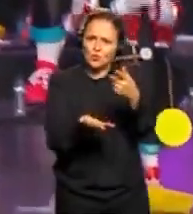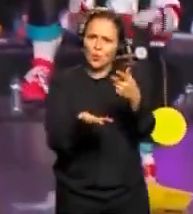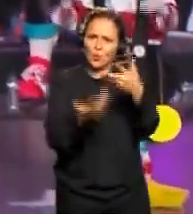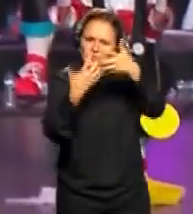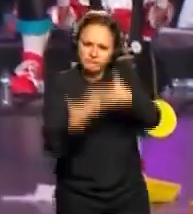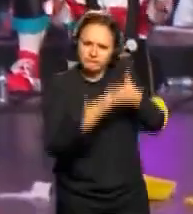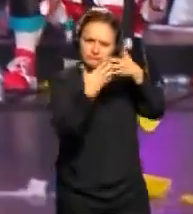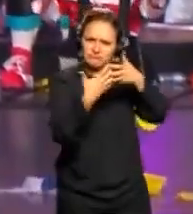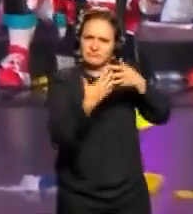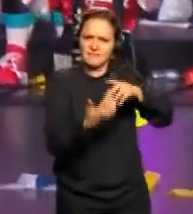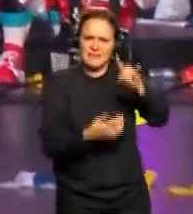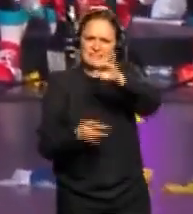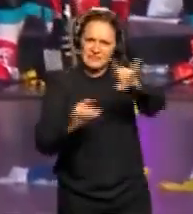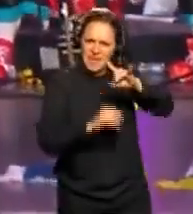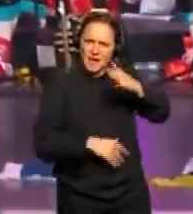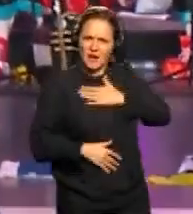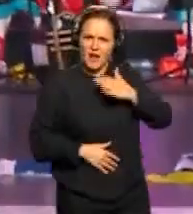lucha por tu tierra.